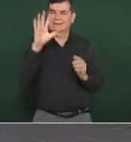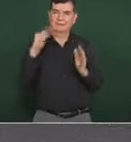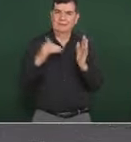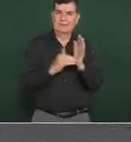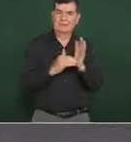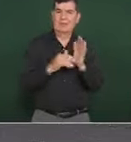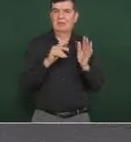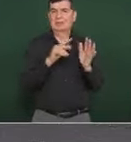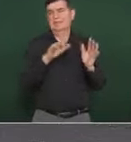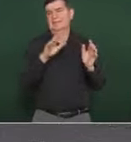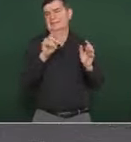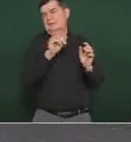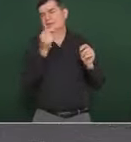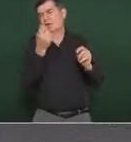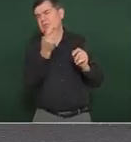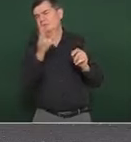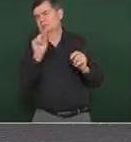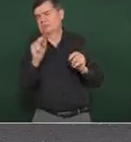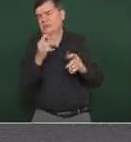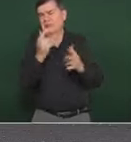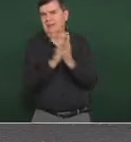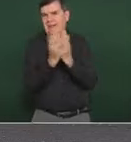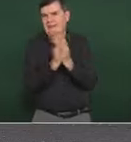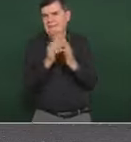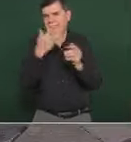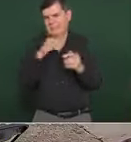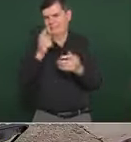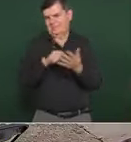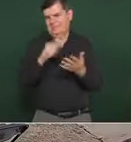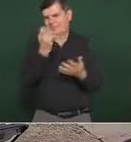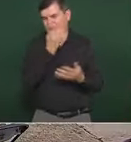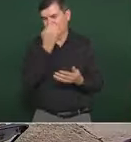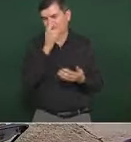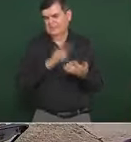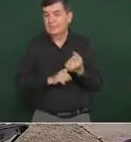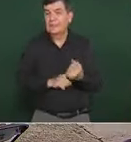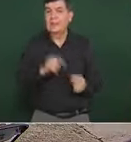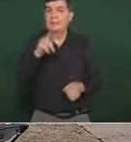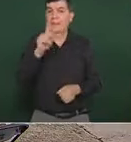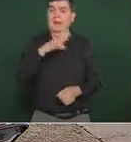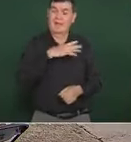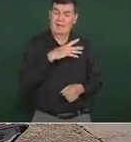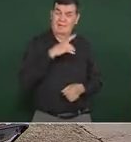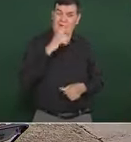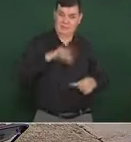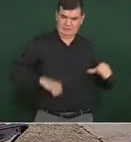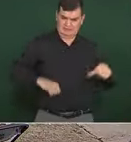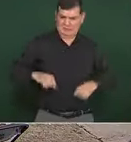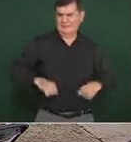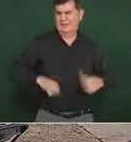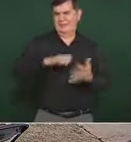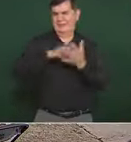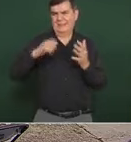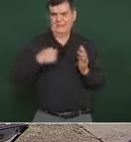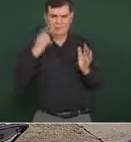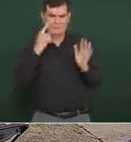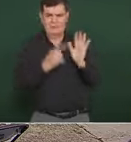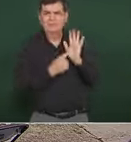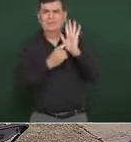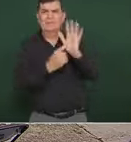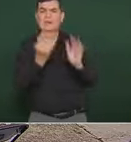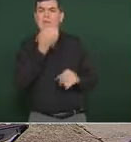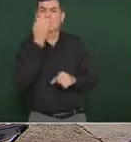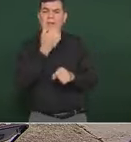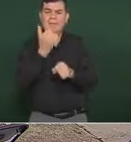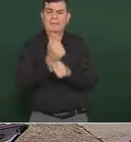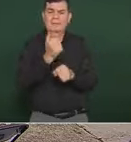475.780 libros de texto. Y podemos decirles que hay una actividad, por ejemplo, aquí está una imagen de la escuela